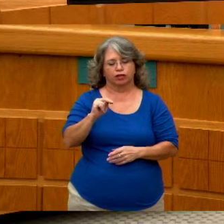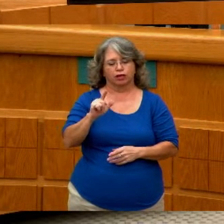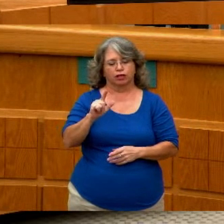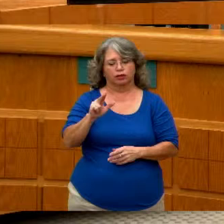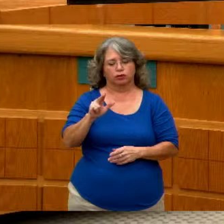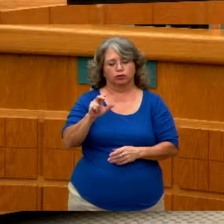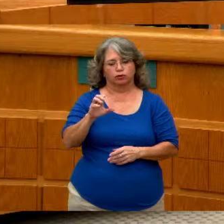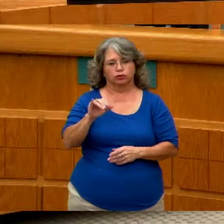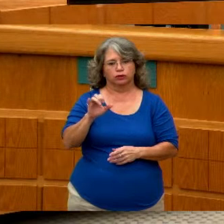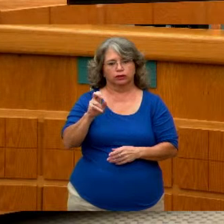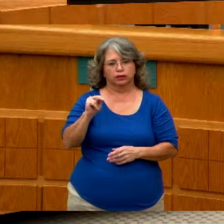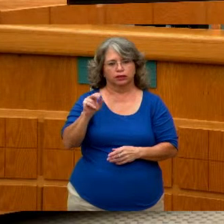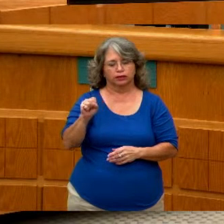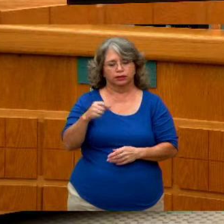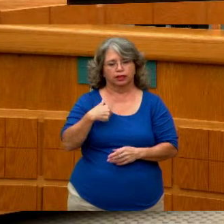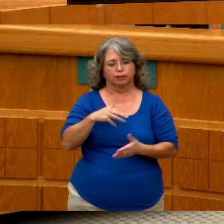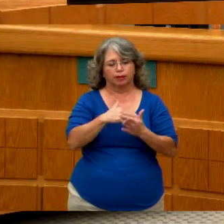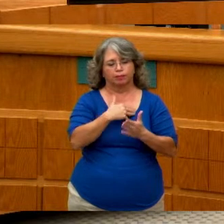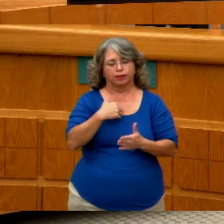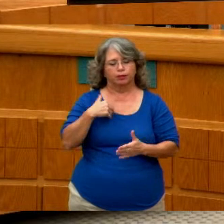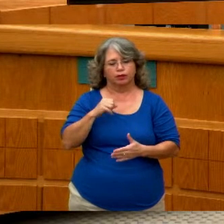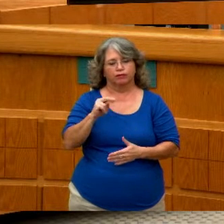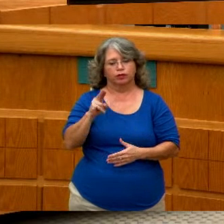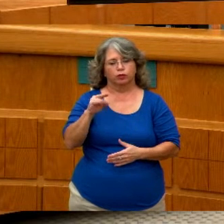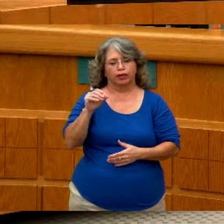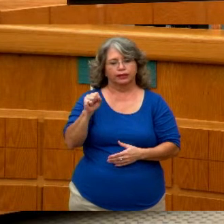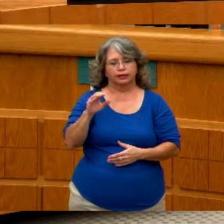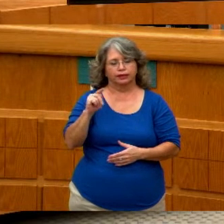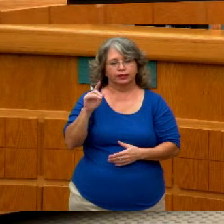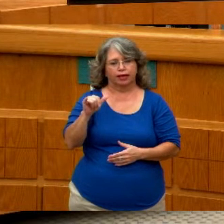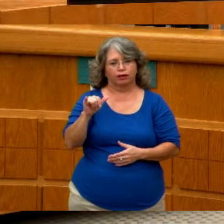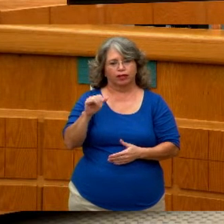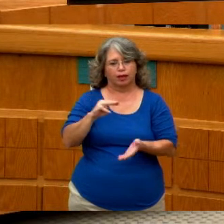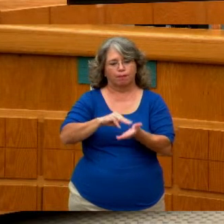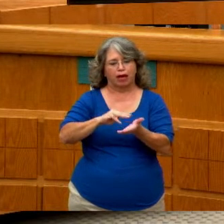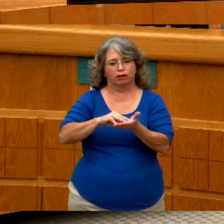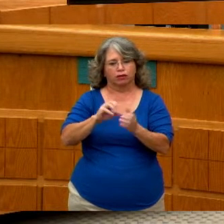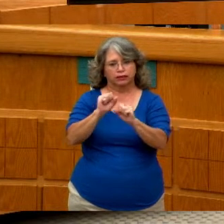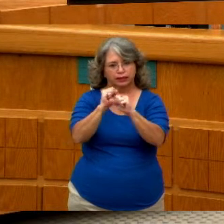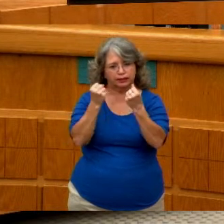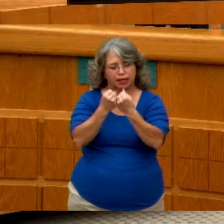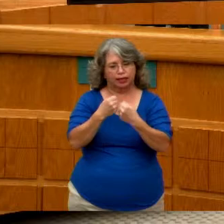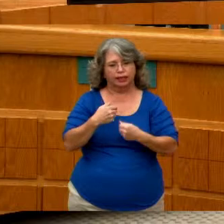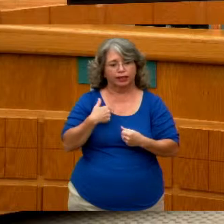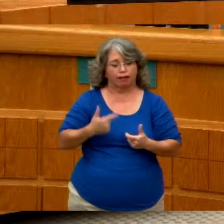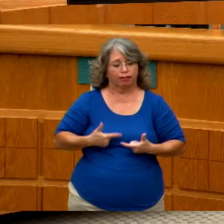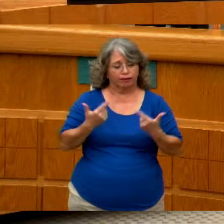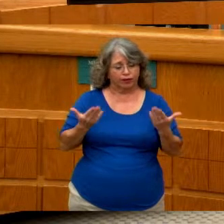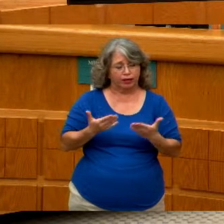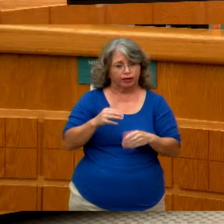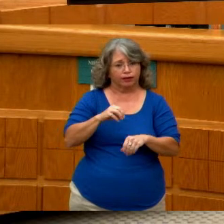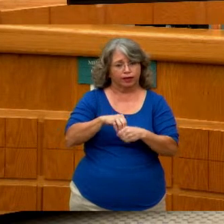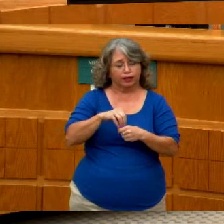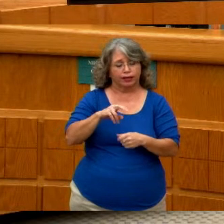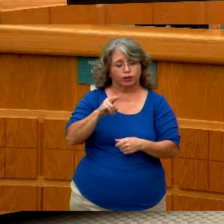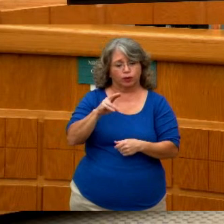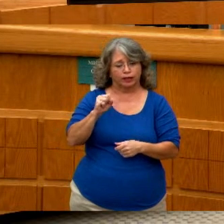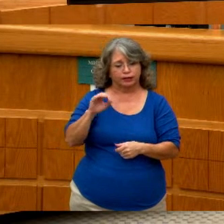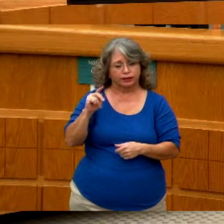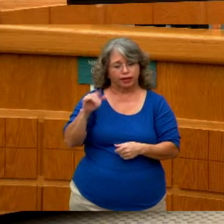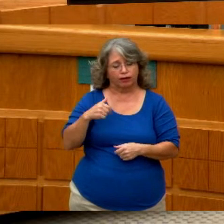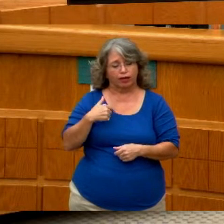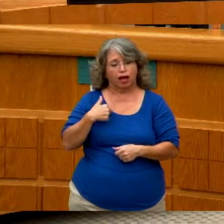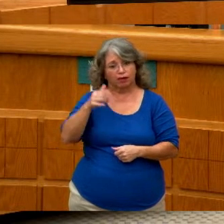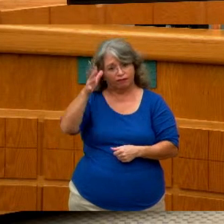Hi, thank you. My name is Dr. John Lucens. I'm a member of the Nueces County Medical Society, a resident in Nueces